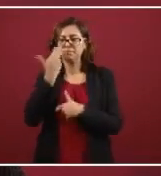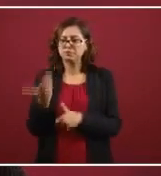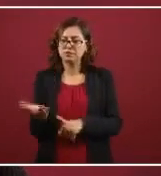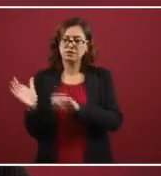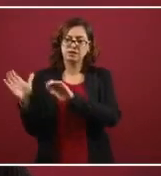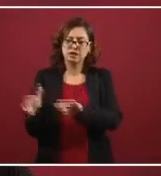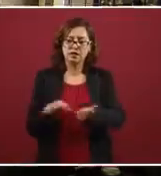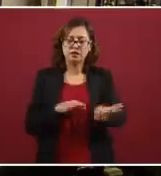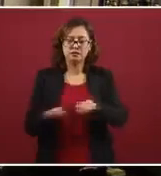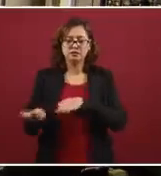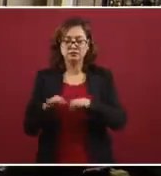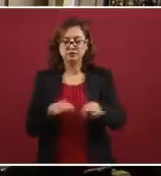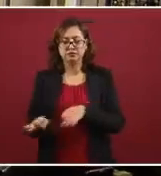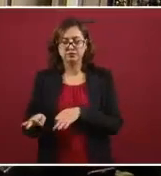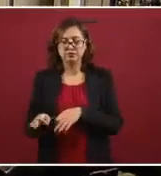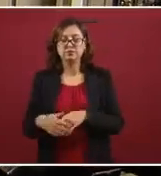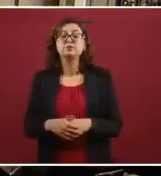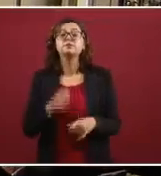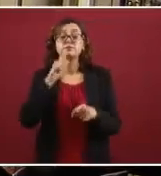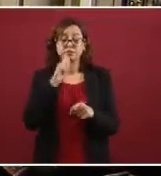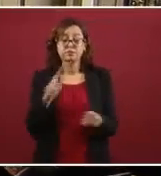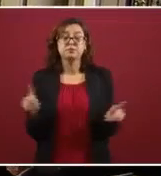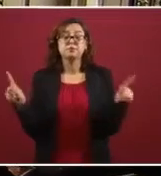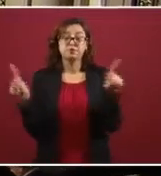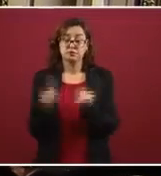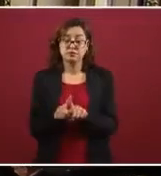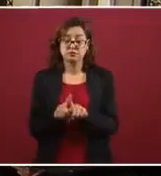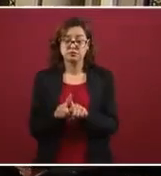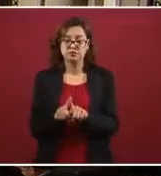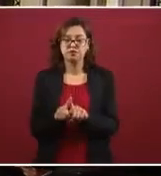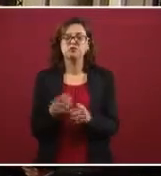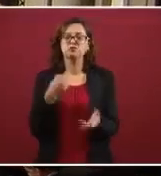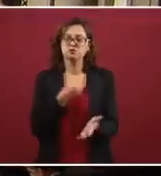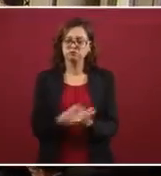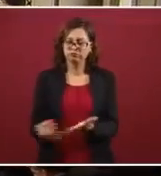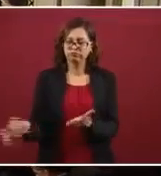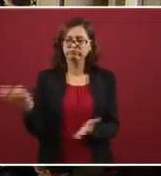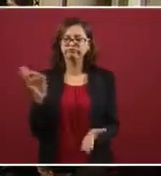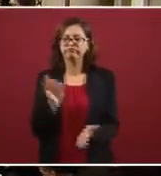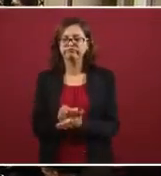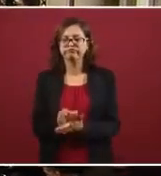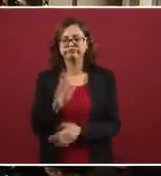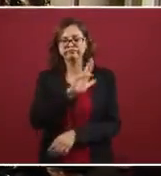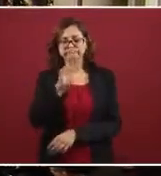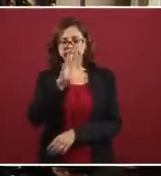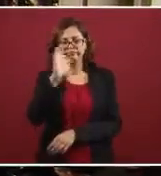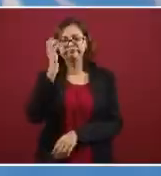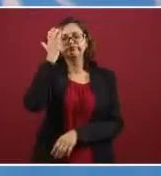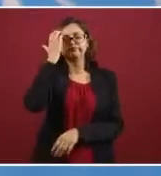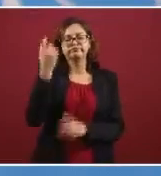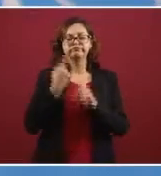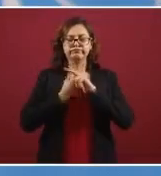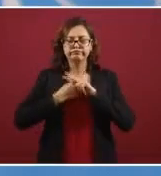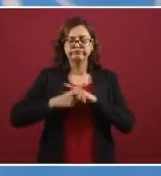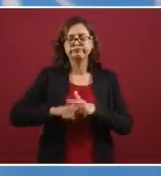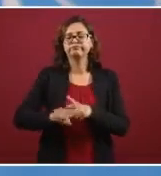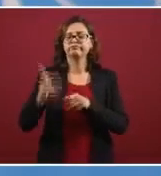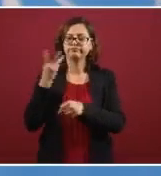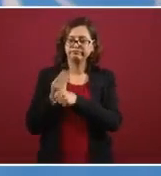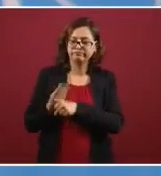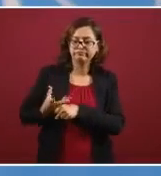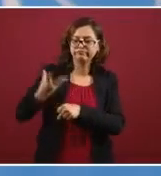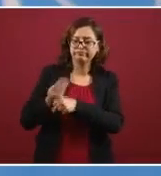algún trabajo. Y también que de manera valiente reconozcan y comiencen a saldar la